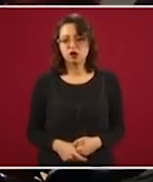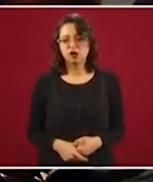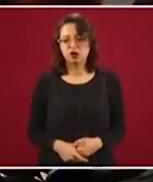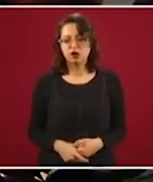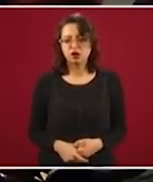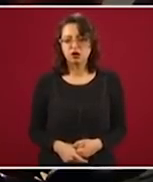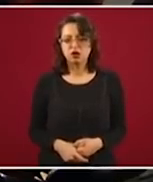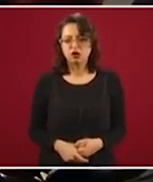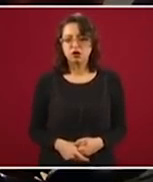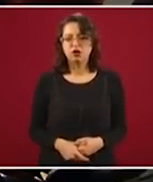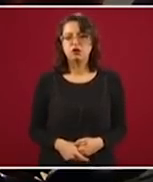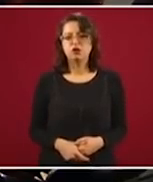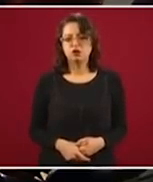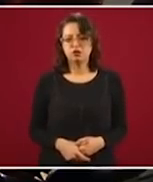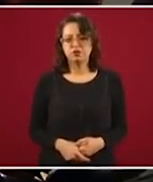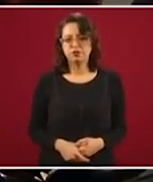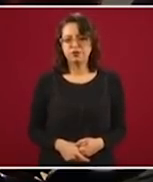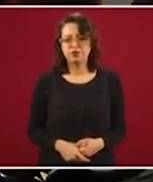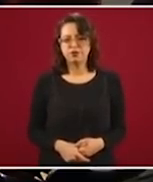Sí.